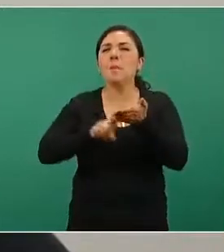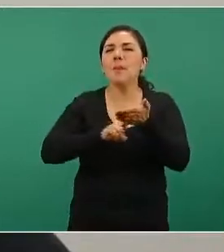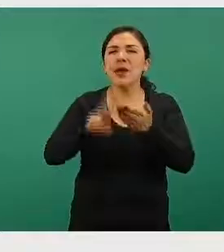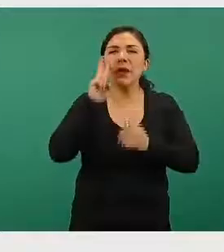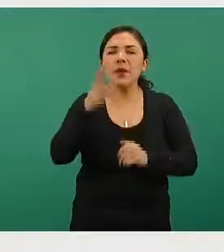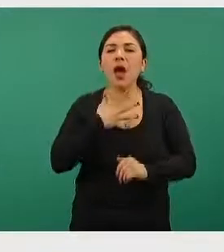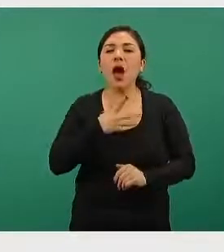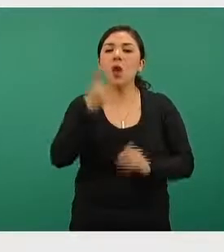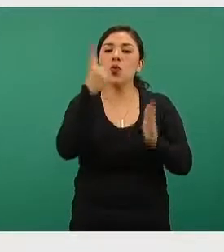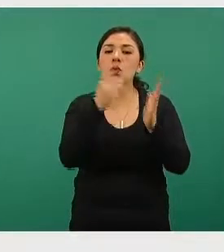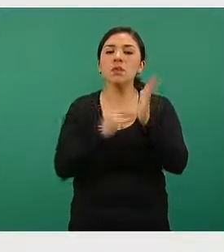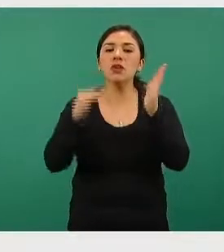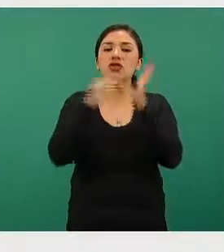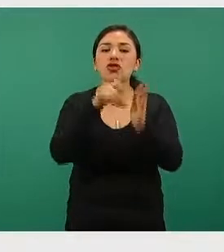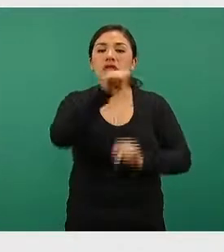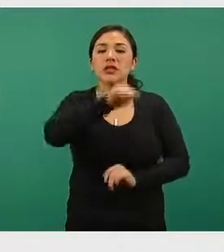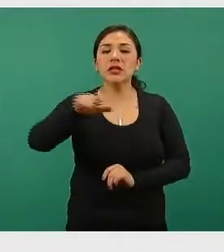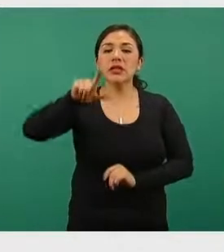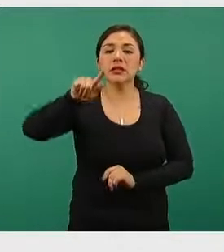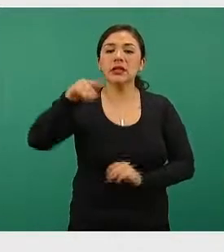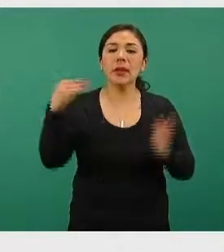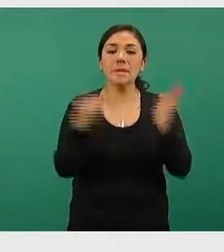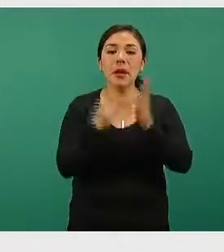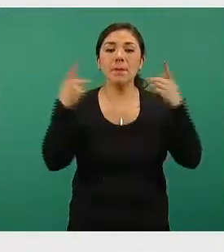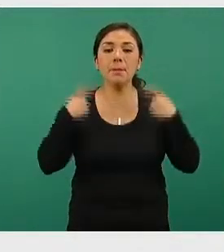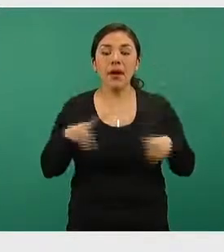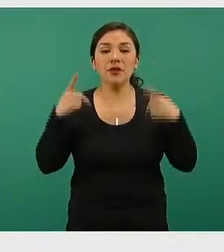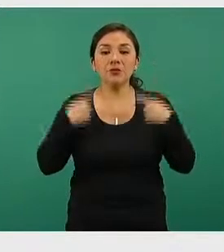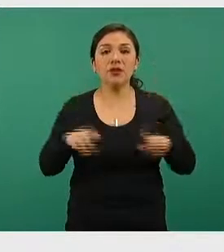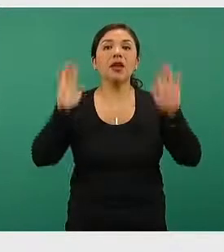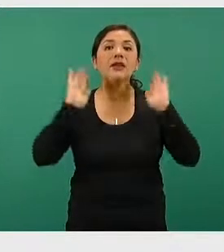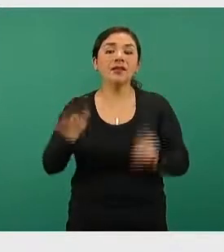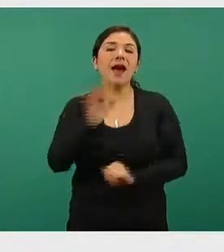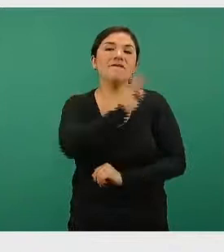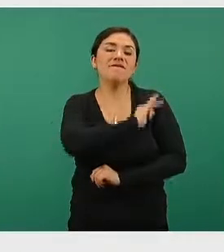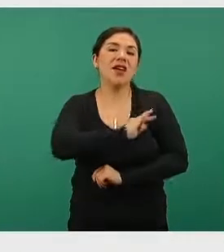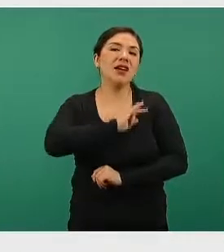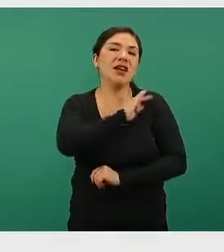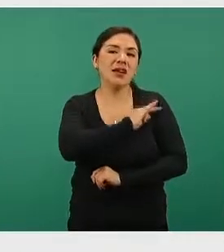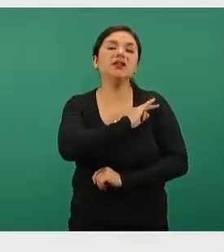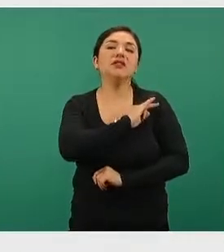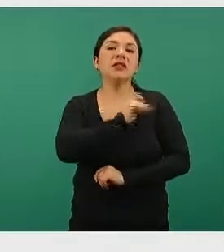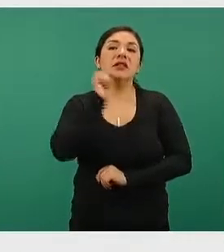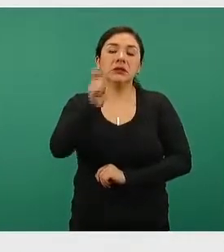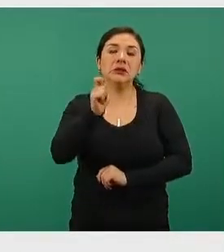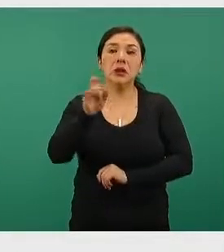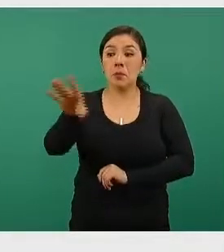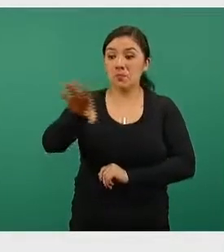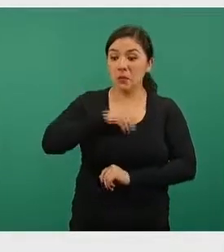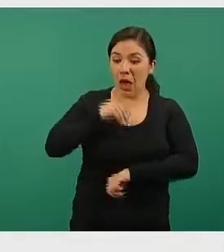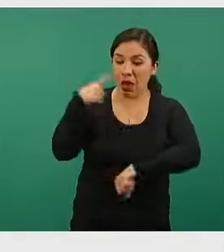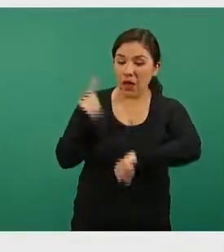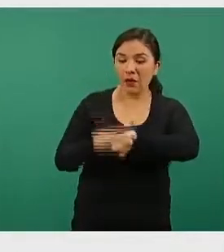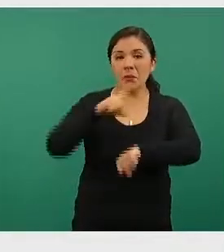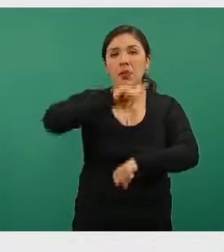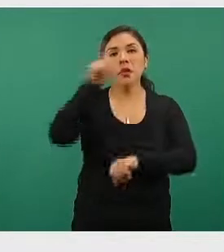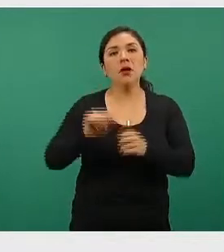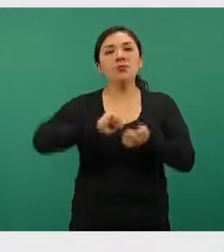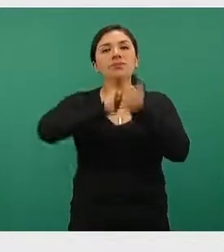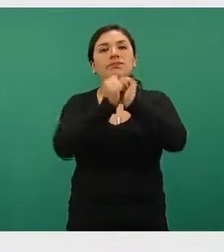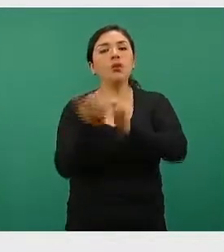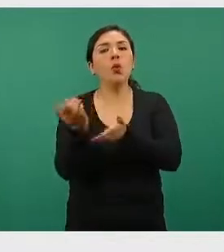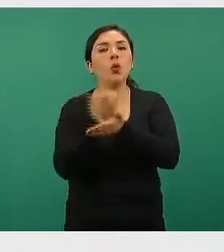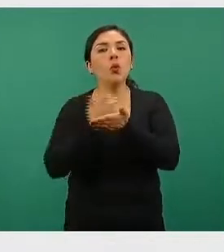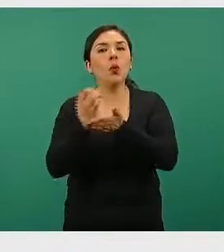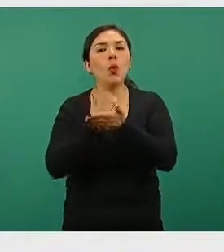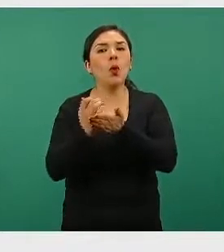de 1.670.000 personas que felizmente pudieron recuperarse de la enfermedad, sanaron de